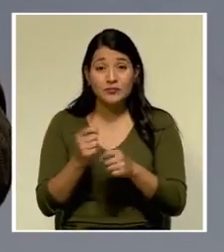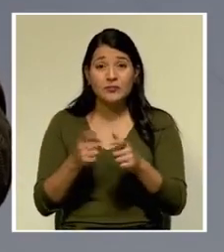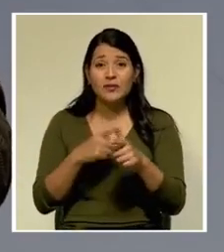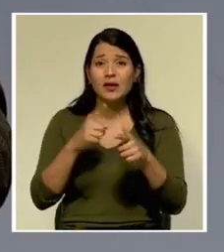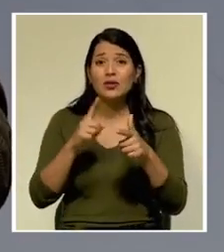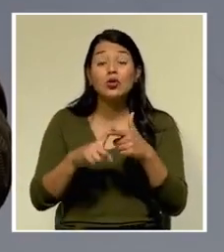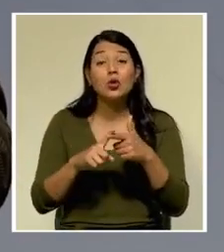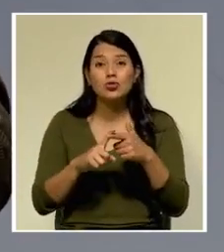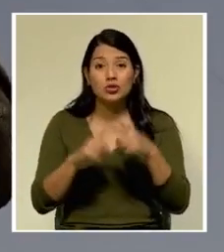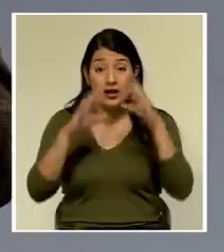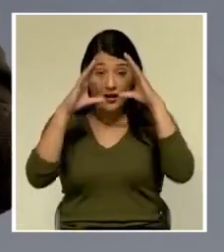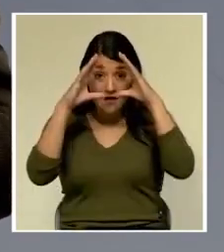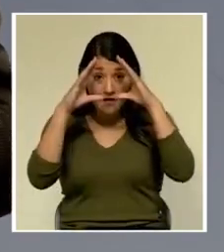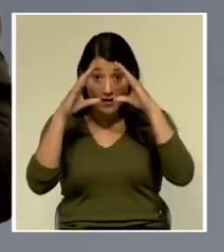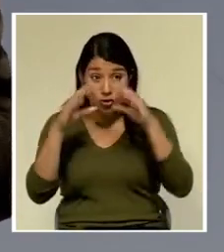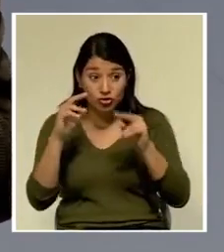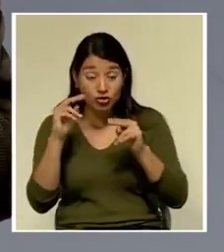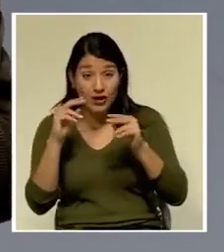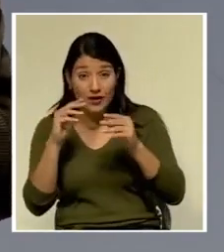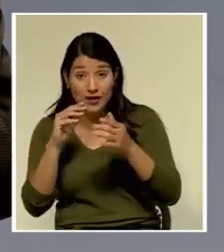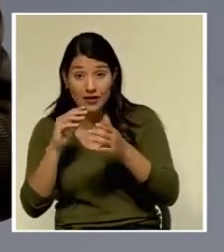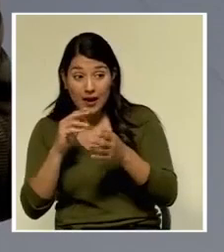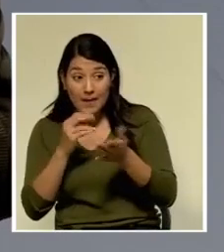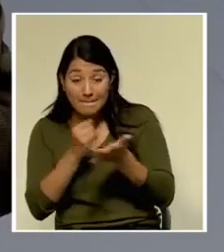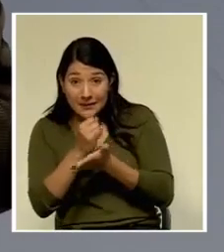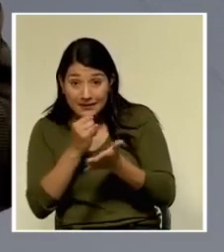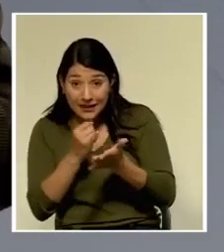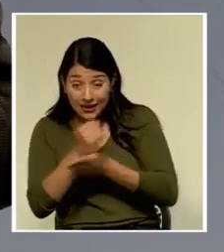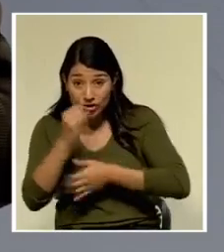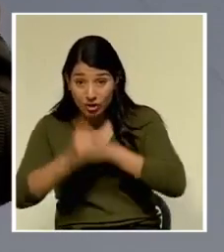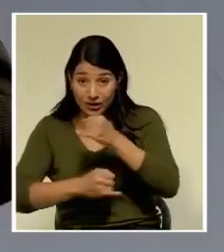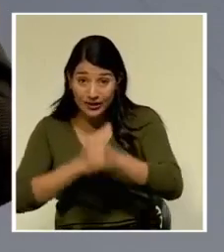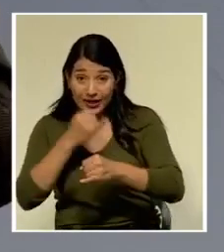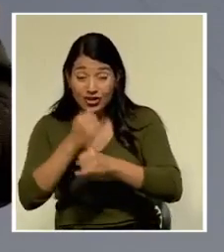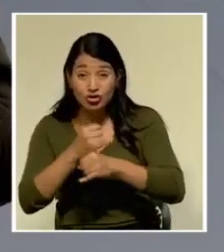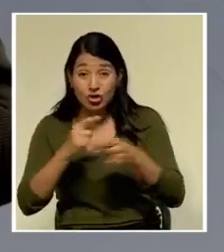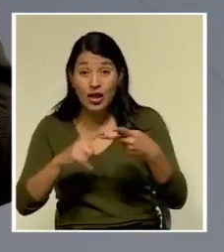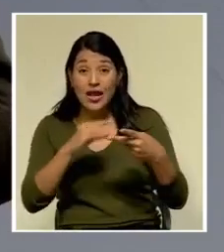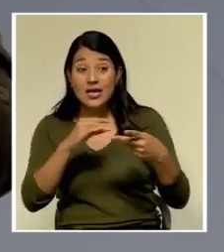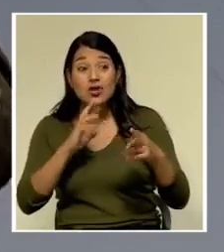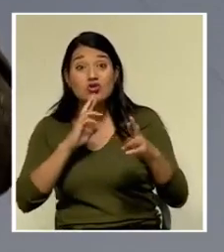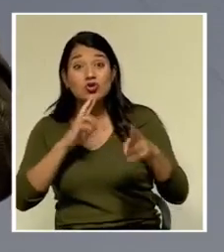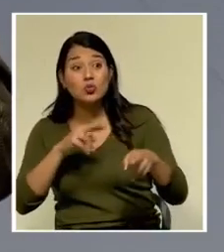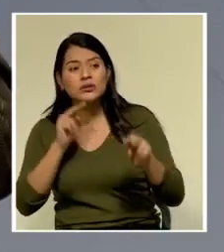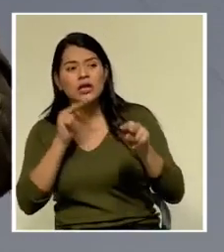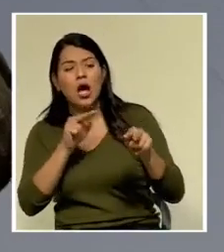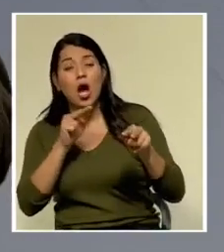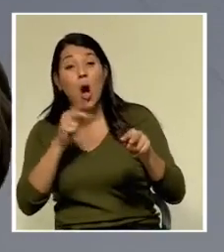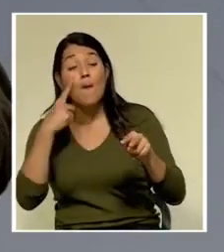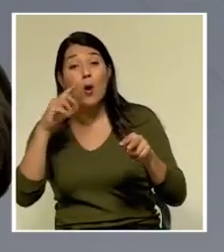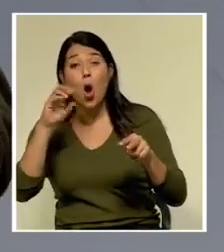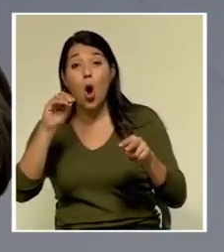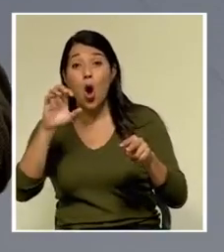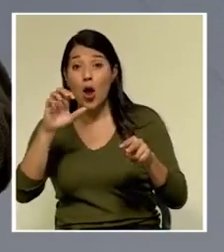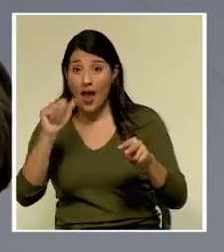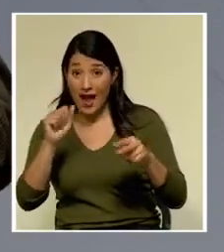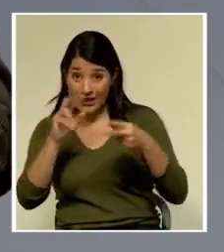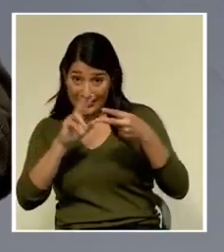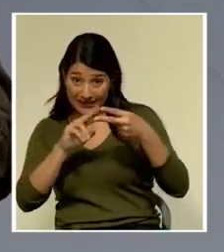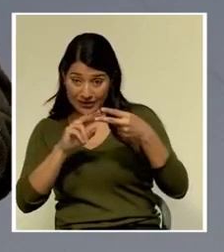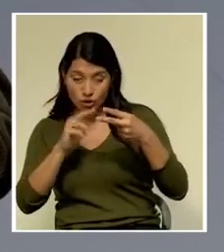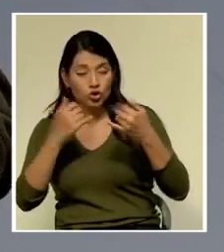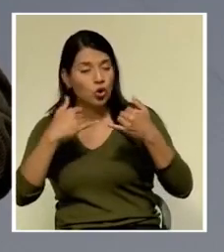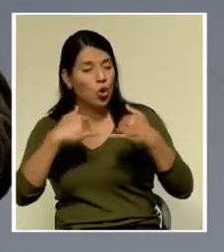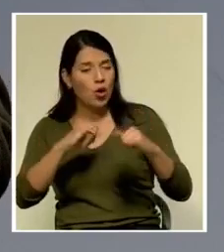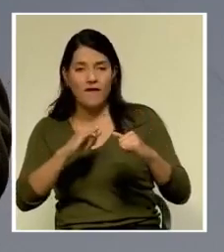informes de observación internacional, como los de la misión de observación de la OEA, siguen apuntando. Y ahora